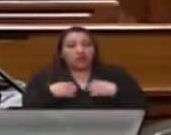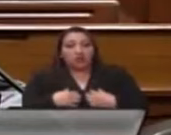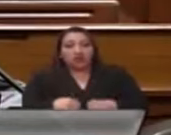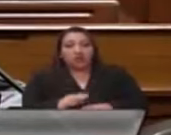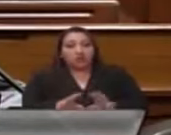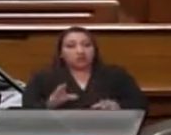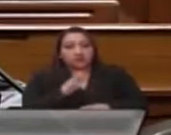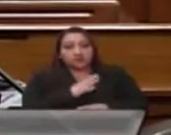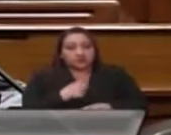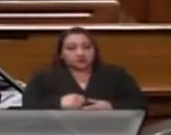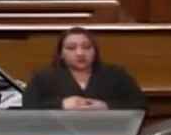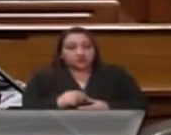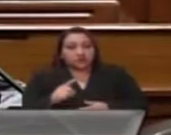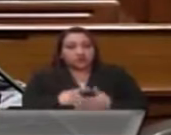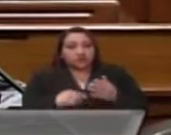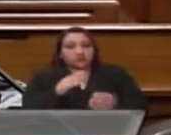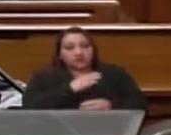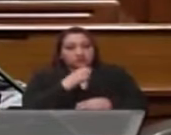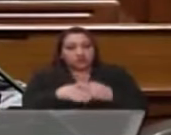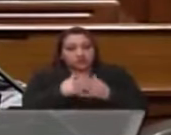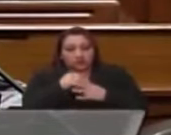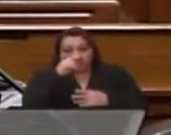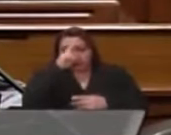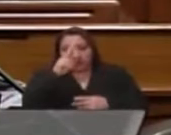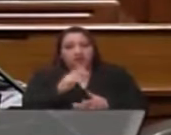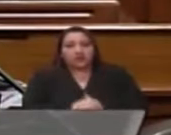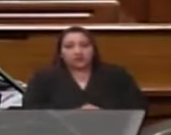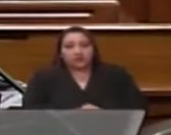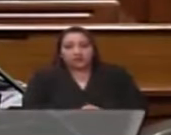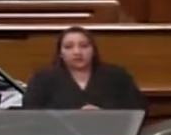abogados del gobierno, sino del Estado.